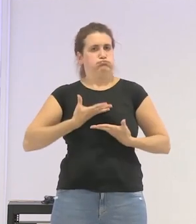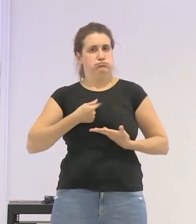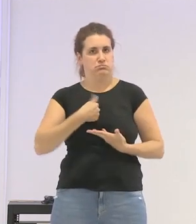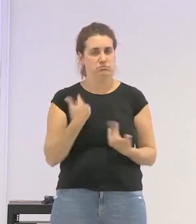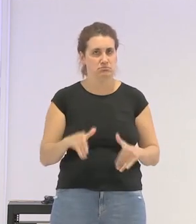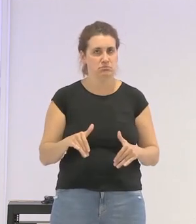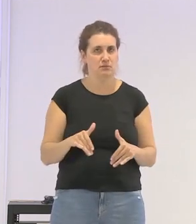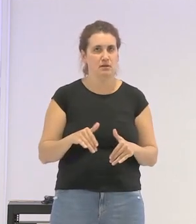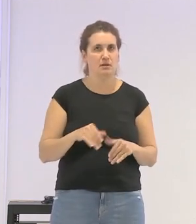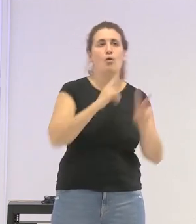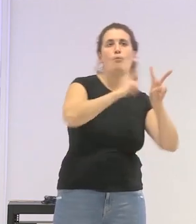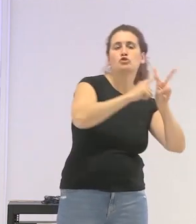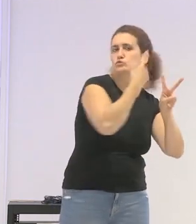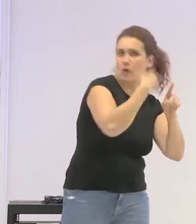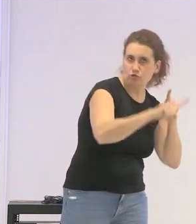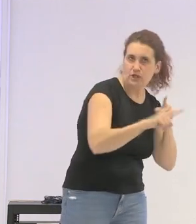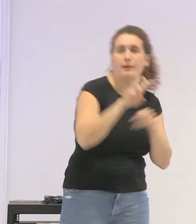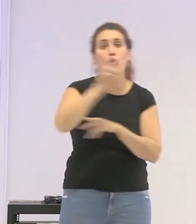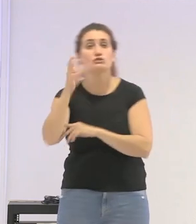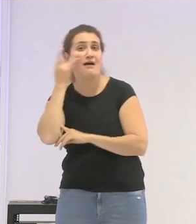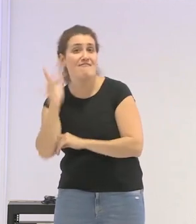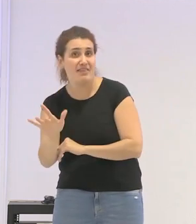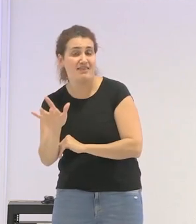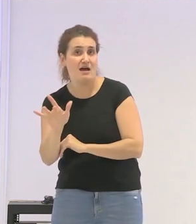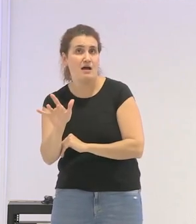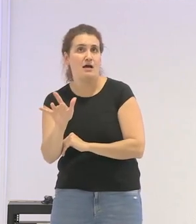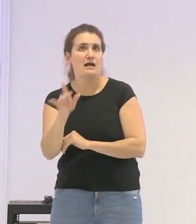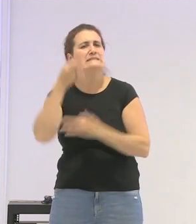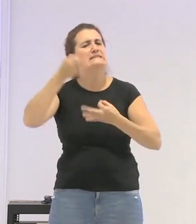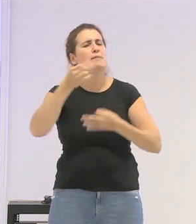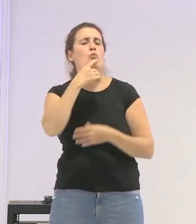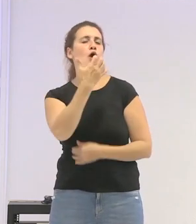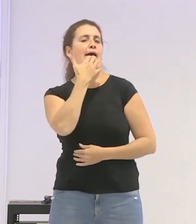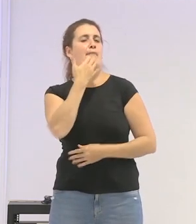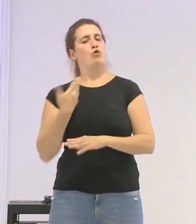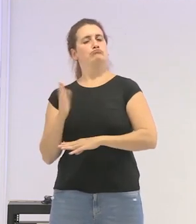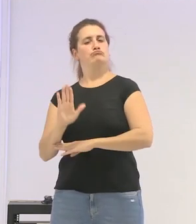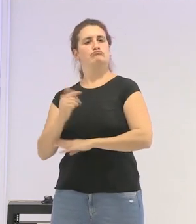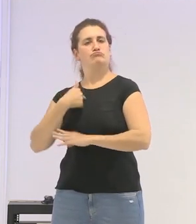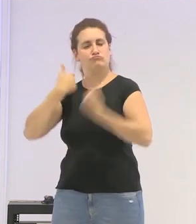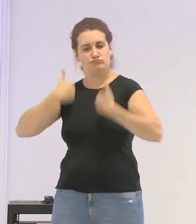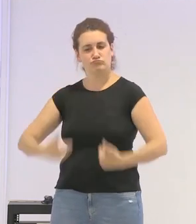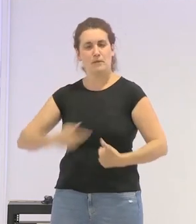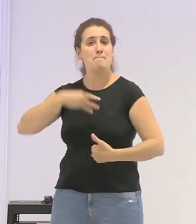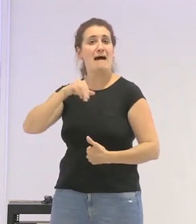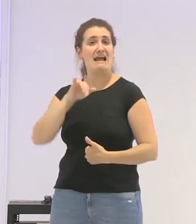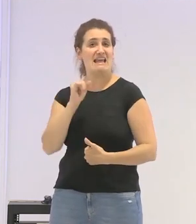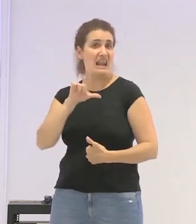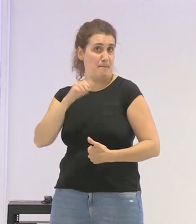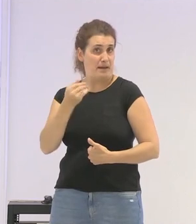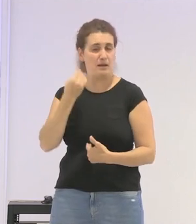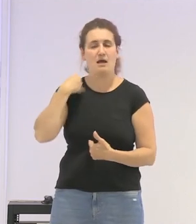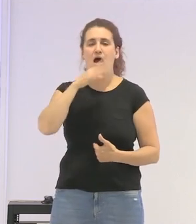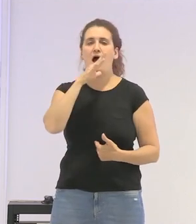una cuestión es Vox, otra cuestión es, en Francia siempre se ponía como ejemplo, ¿no? Marine Le Pen, el Frente Nacional, o ahora se